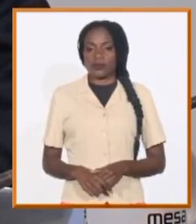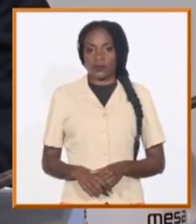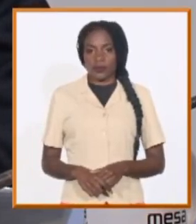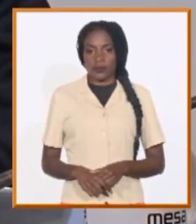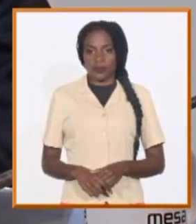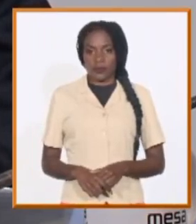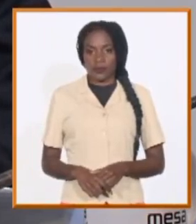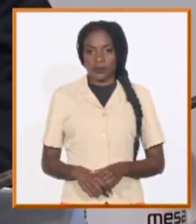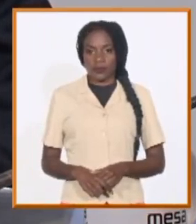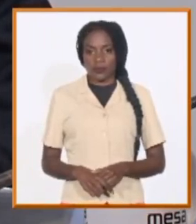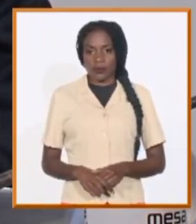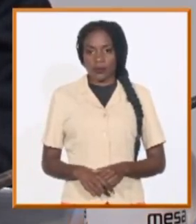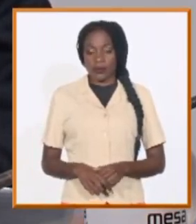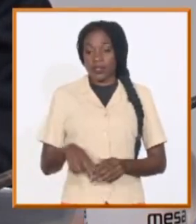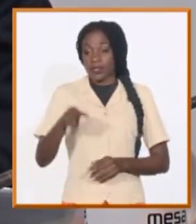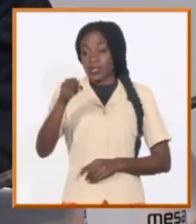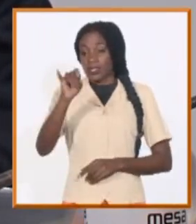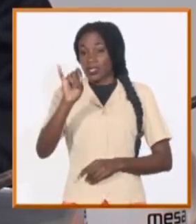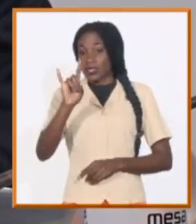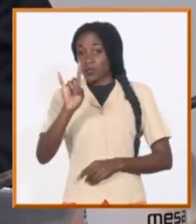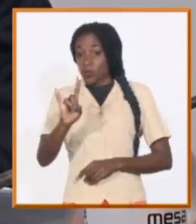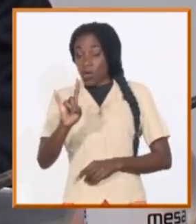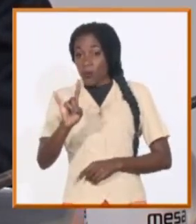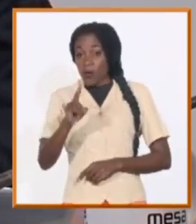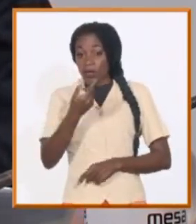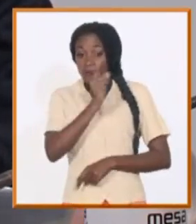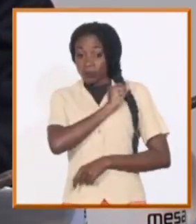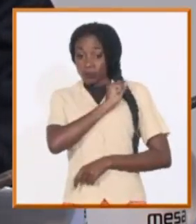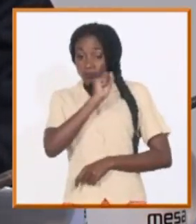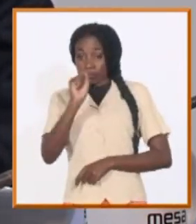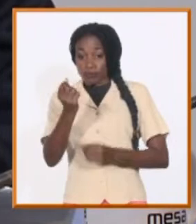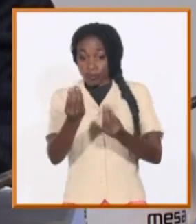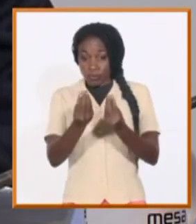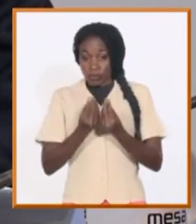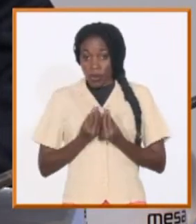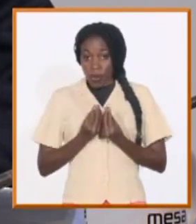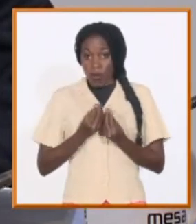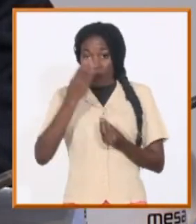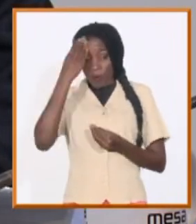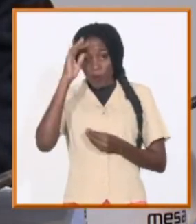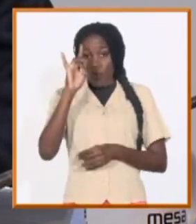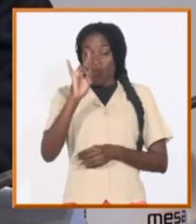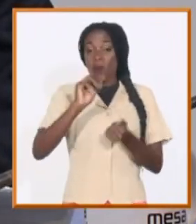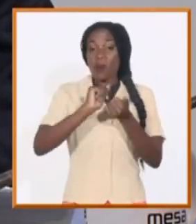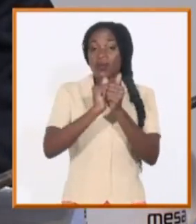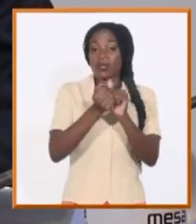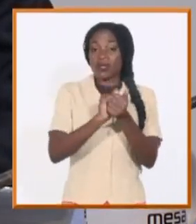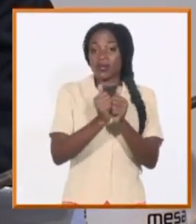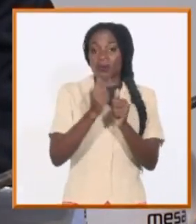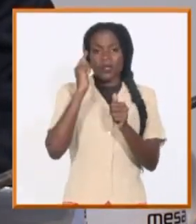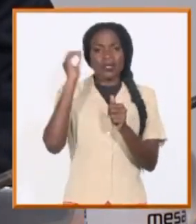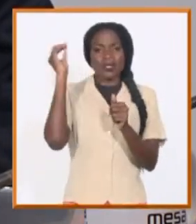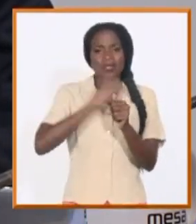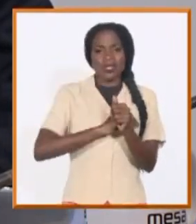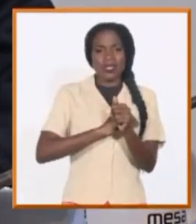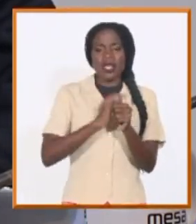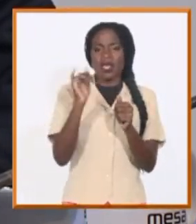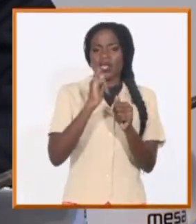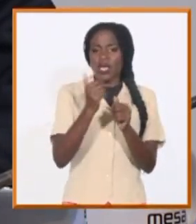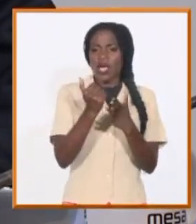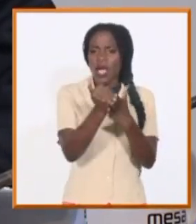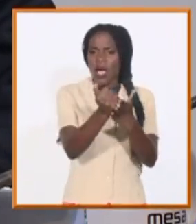los 69 títulos que se obtuvieron, bueno, hay 9 deportes que, como saben, tuvieron el